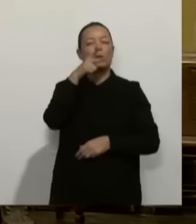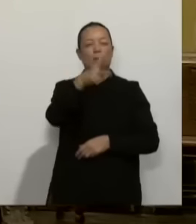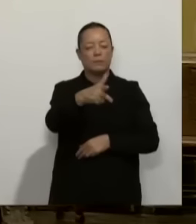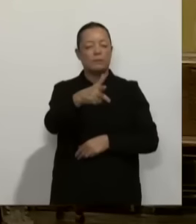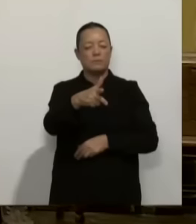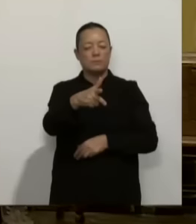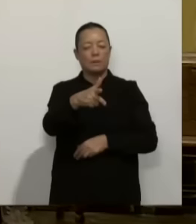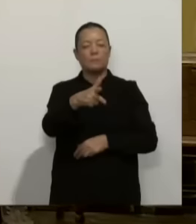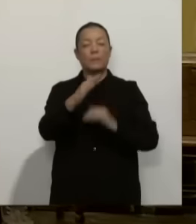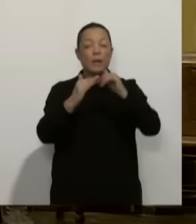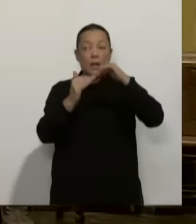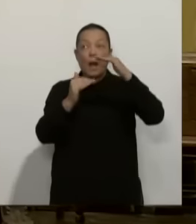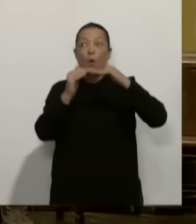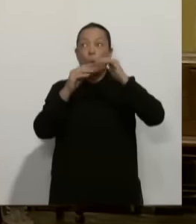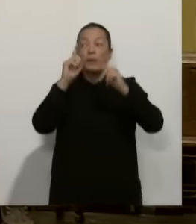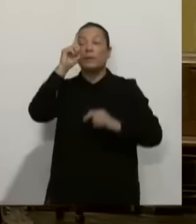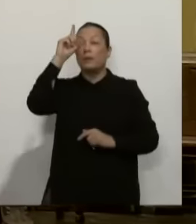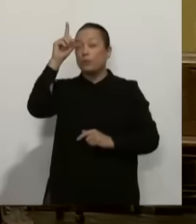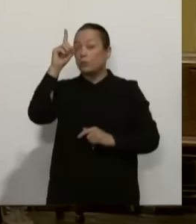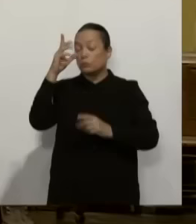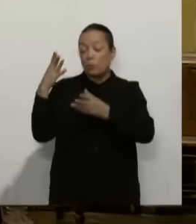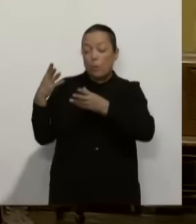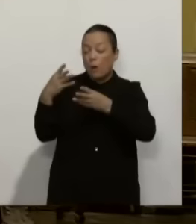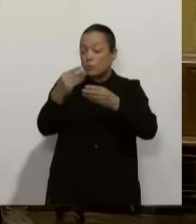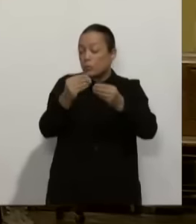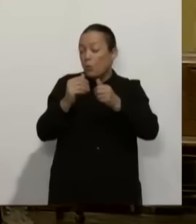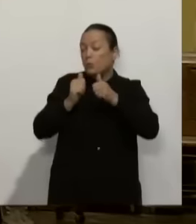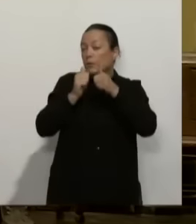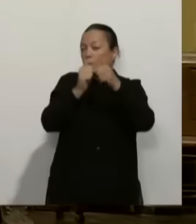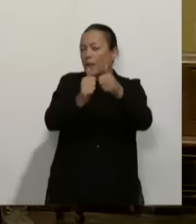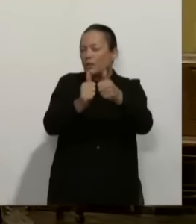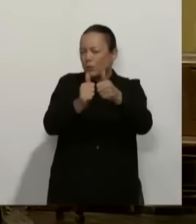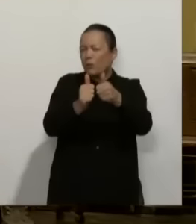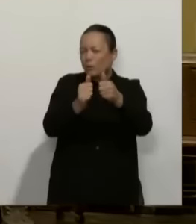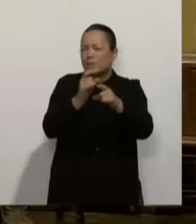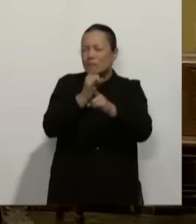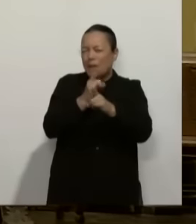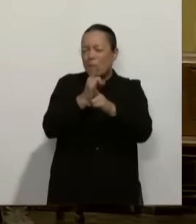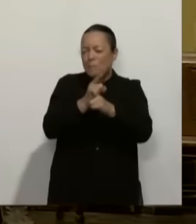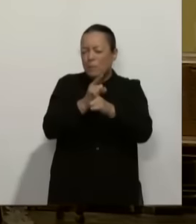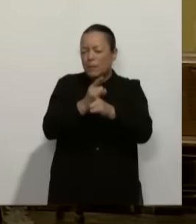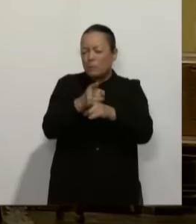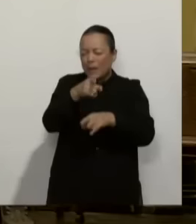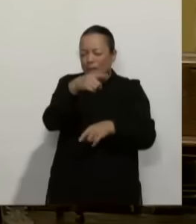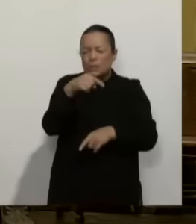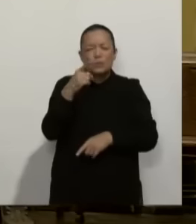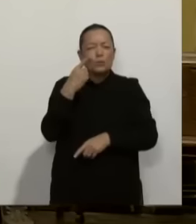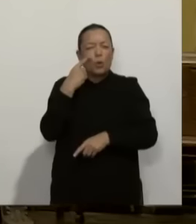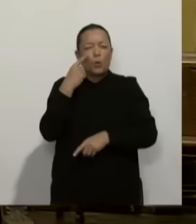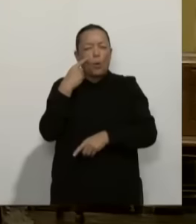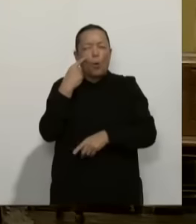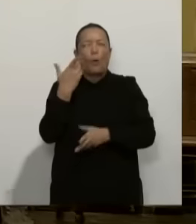Dios en su vida. Pero digo que no solamente le hace recordar, sino también le hace